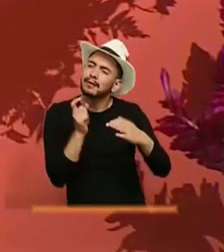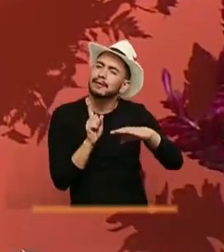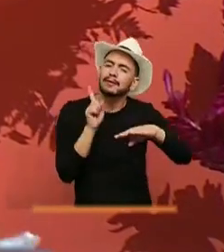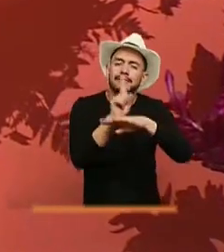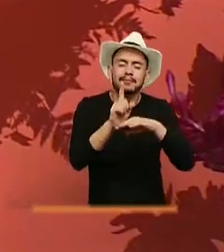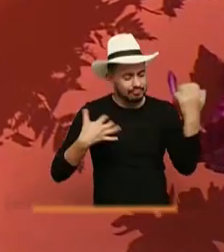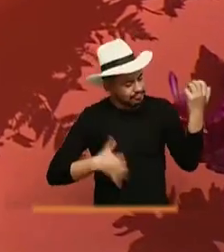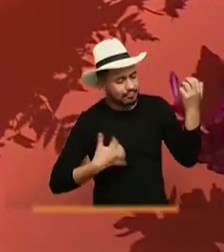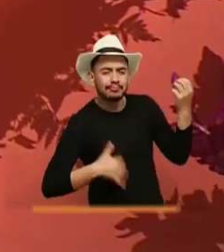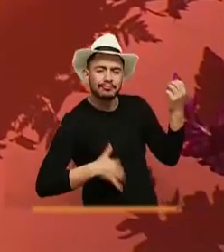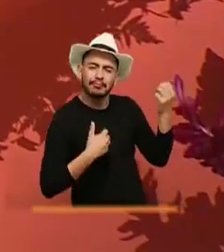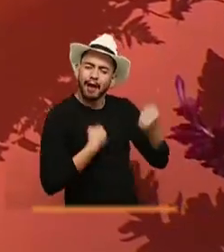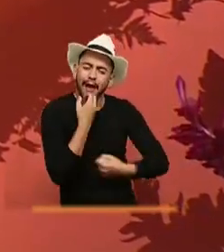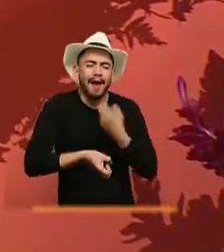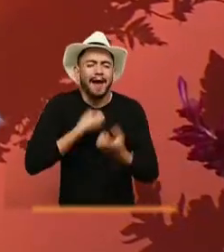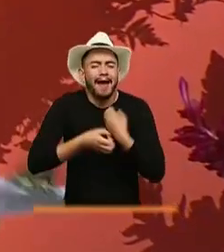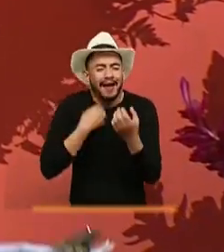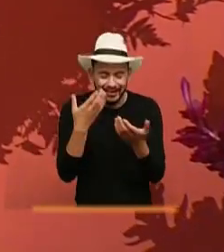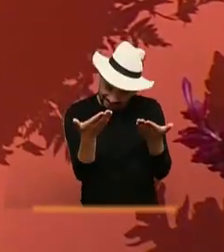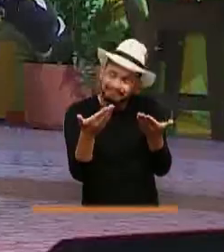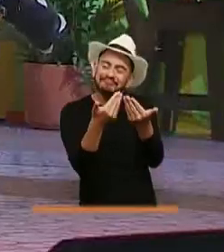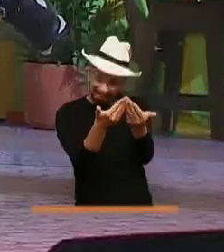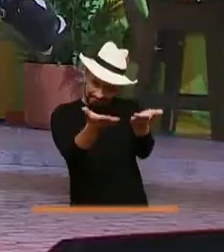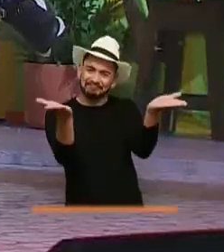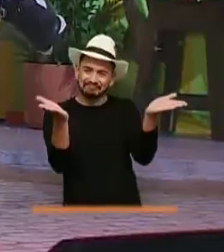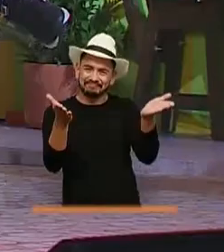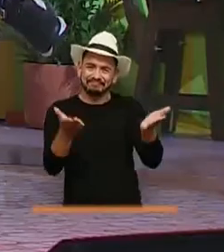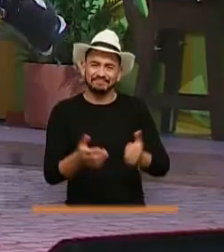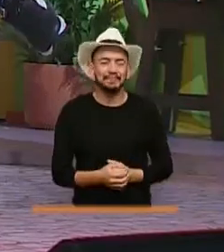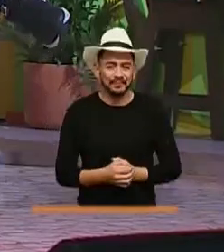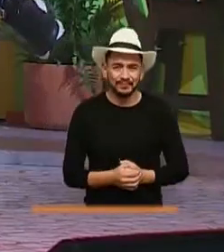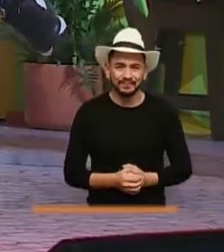batalla, ¡trove, trove, compañero!